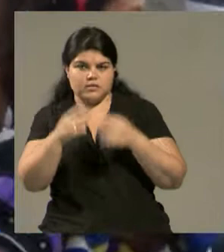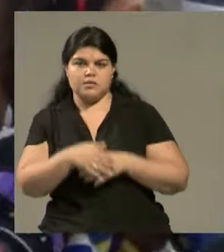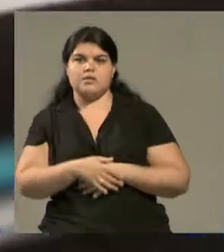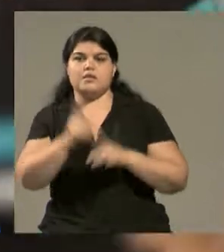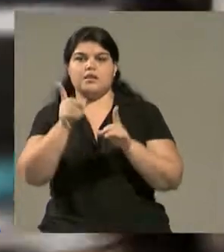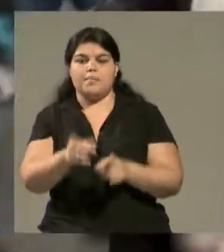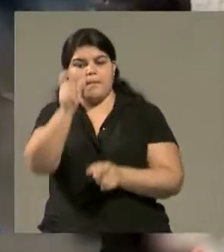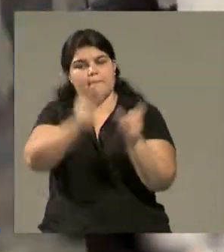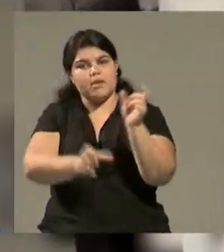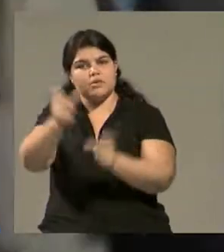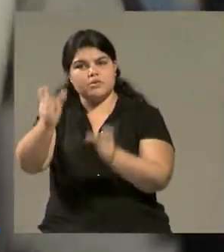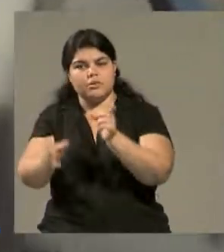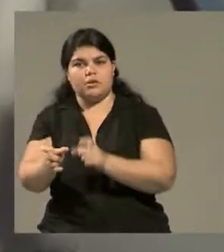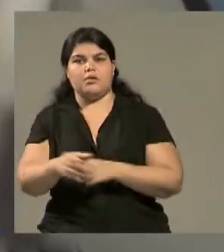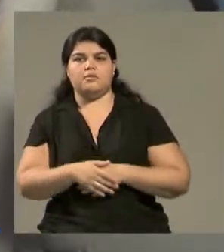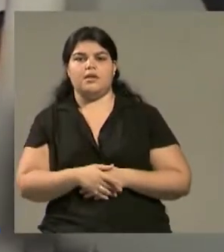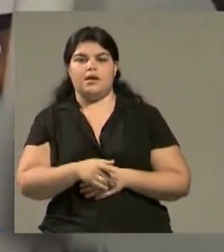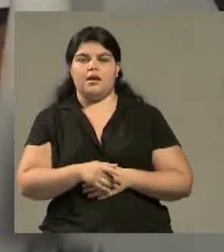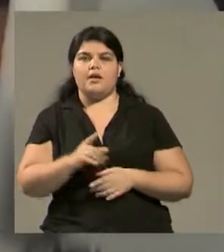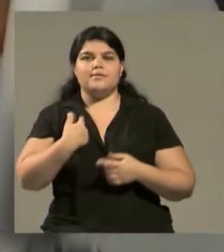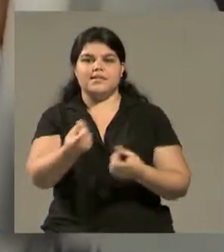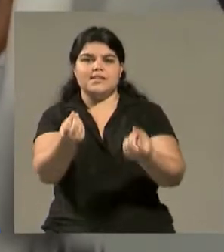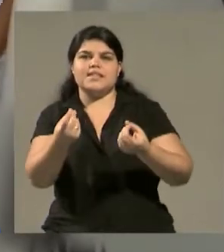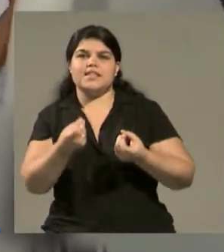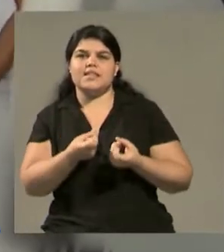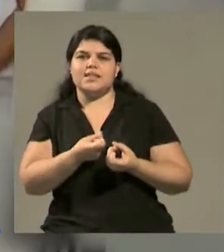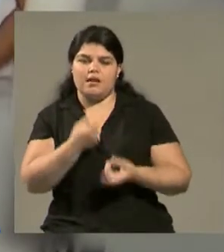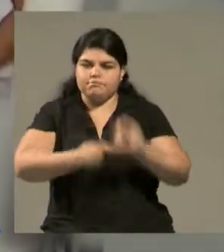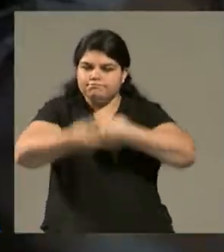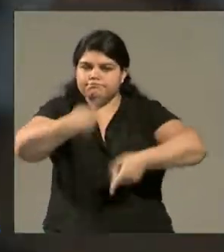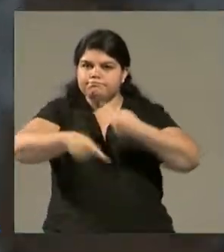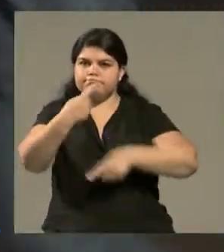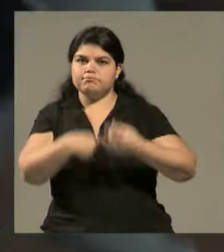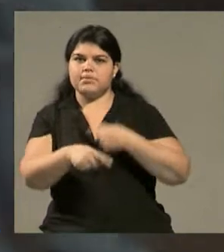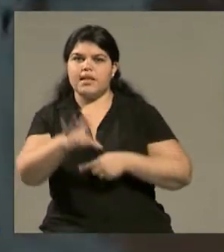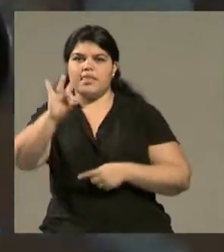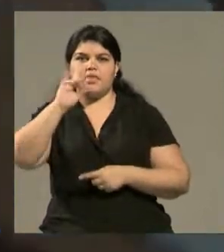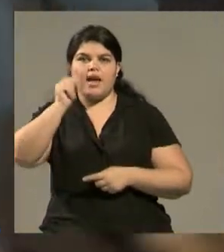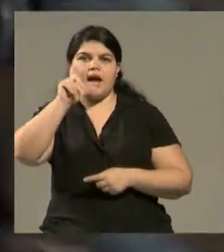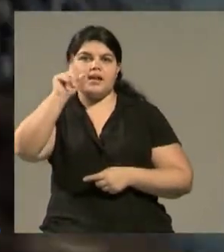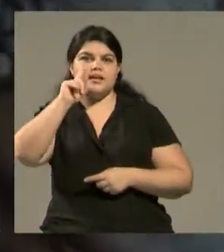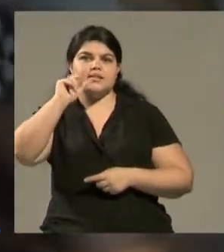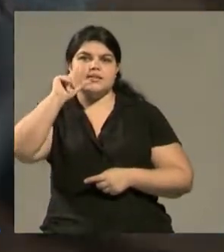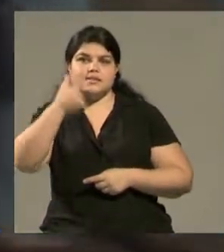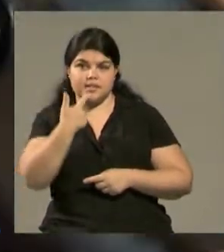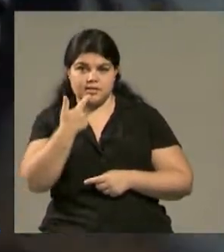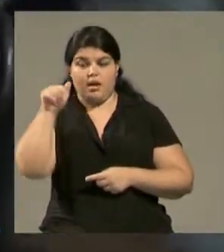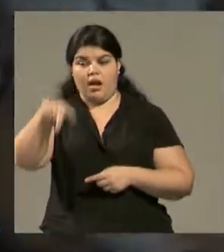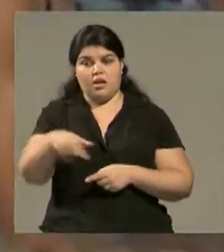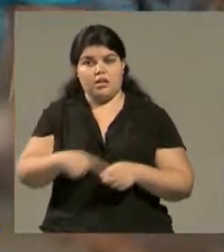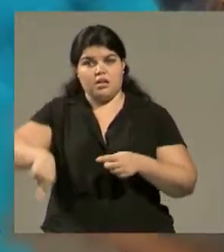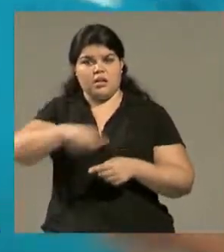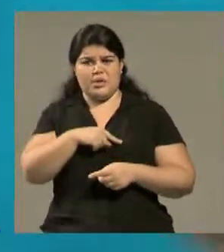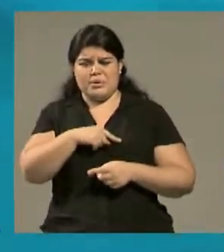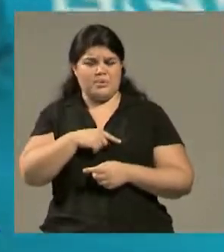que padecen o que tienen que dializarse, están en estos momentos padeciendo una situación sumamente